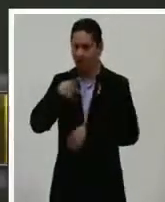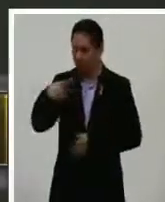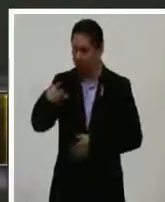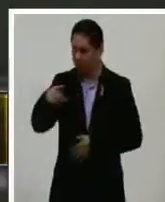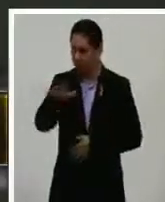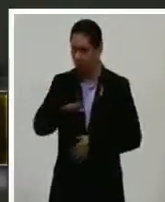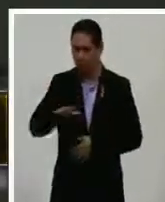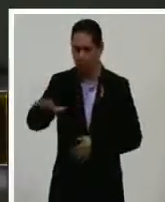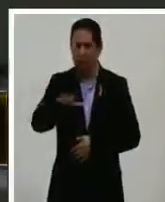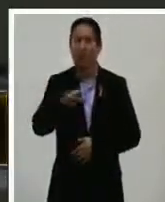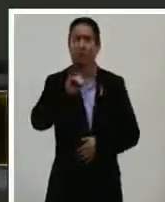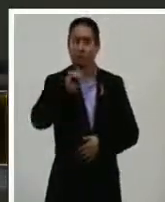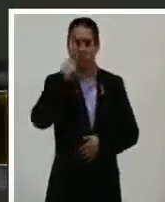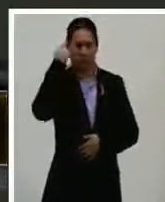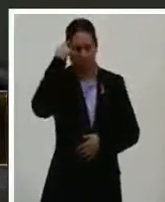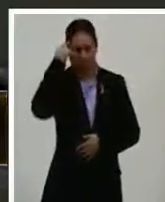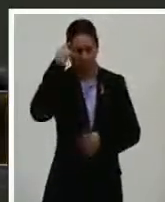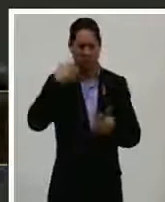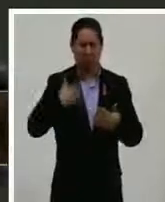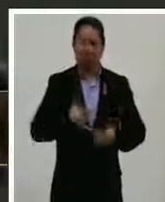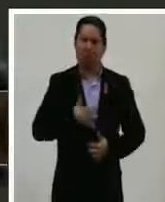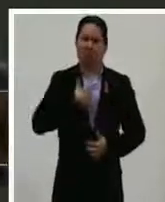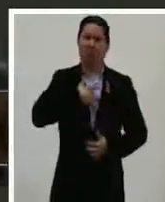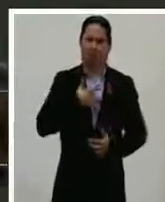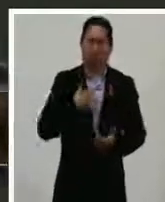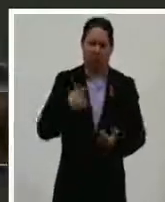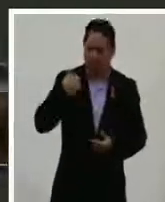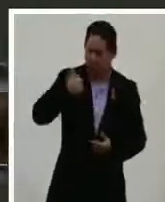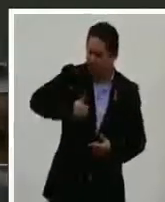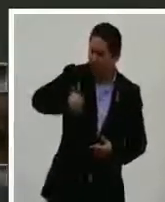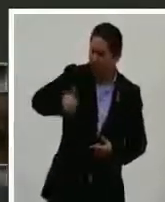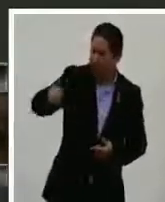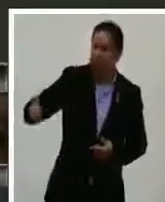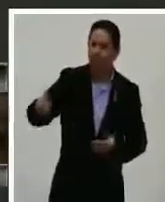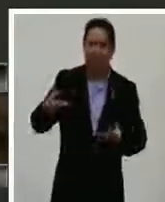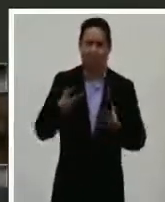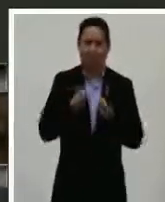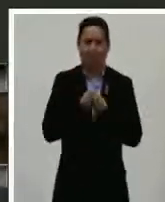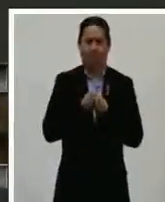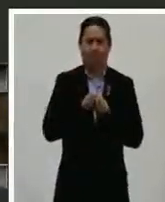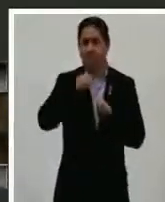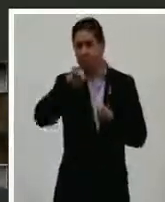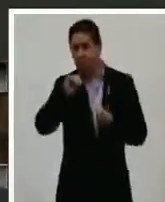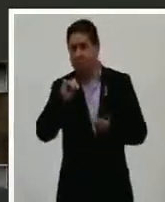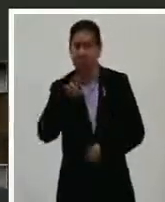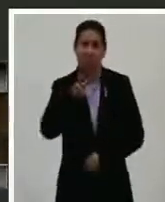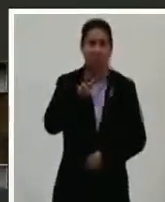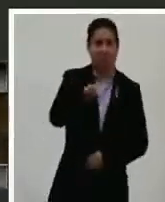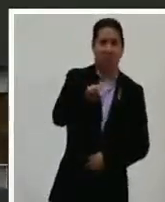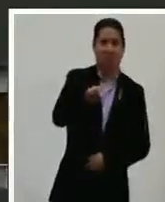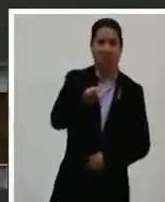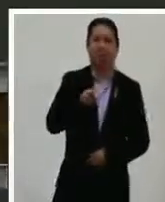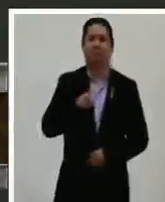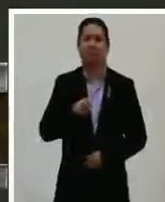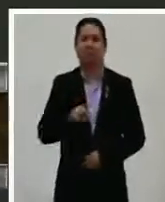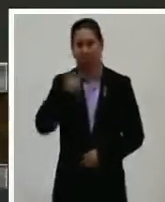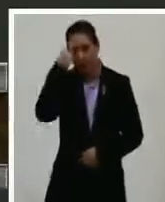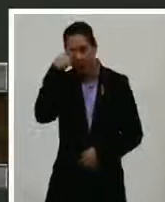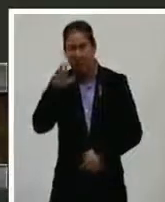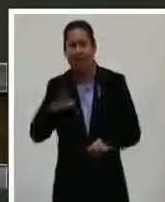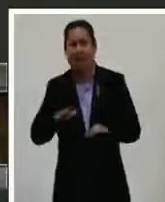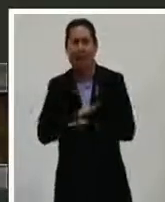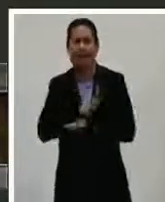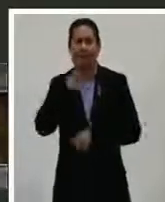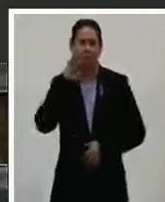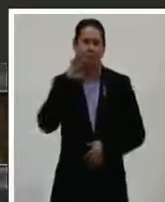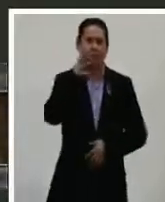que dará conciencia de cada uno de nosotros sumarnos o no a este hecho trascendental que cambiará